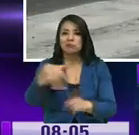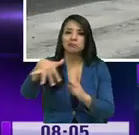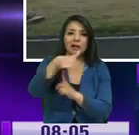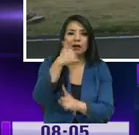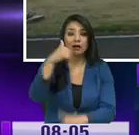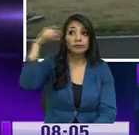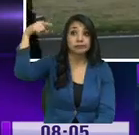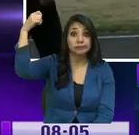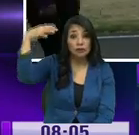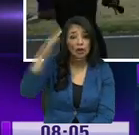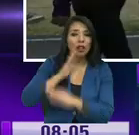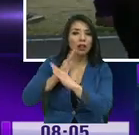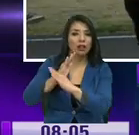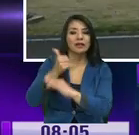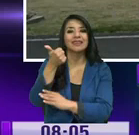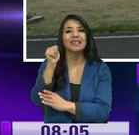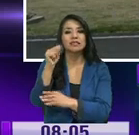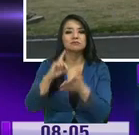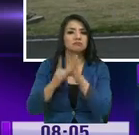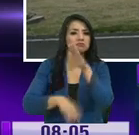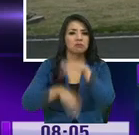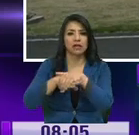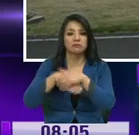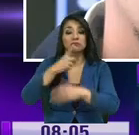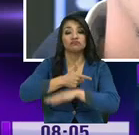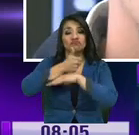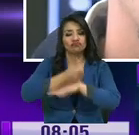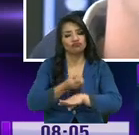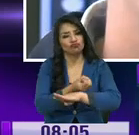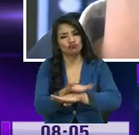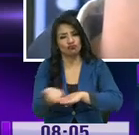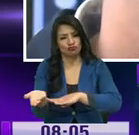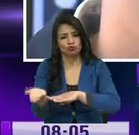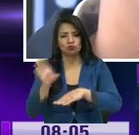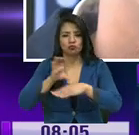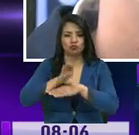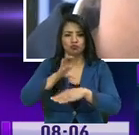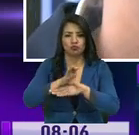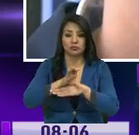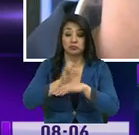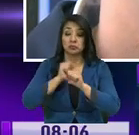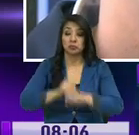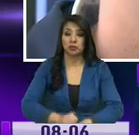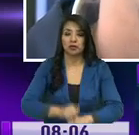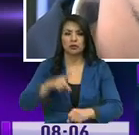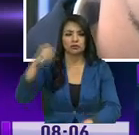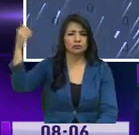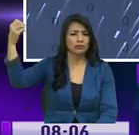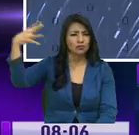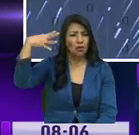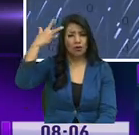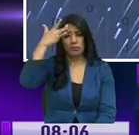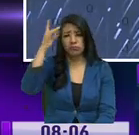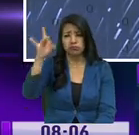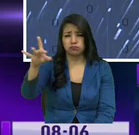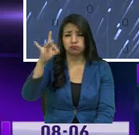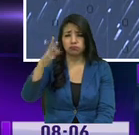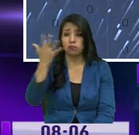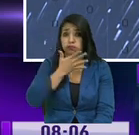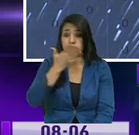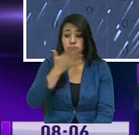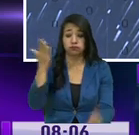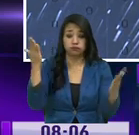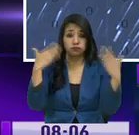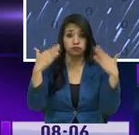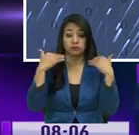más de 10 minutos. Así lo están recomendando las autoridades para evitar estas enfermedades, incluso la insolación, que es bastante compleja y puede